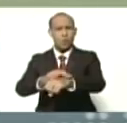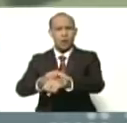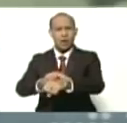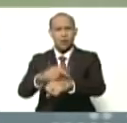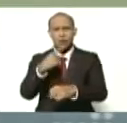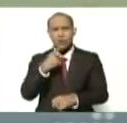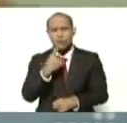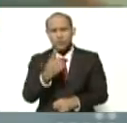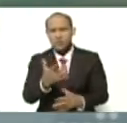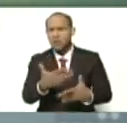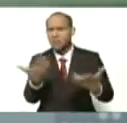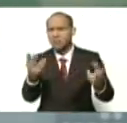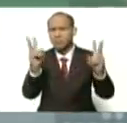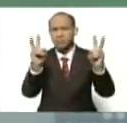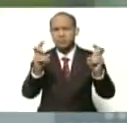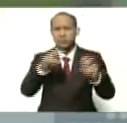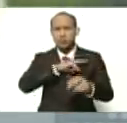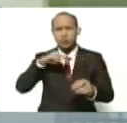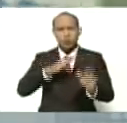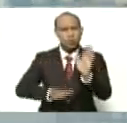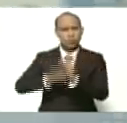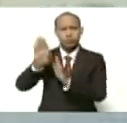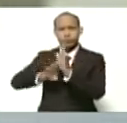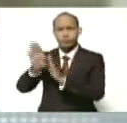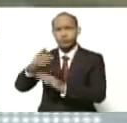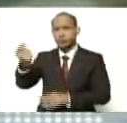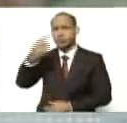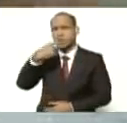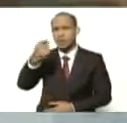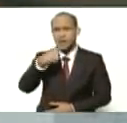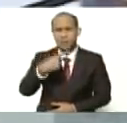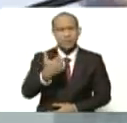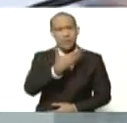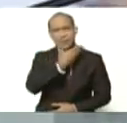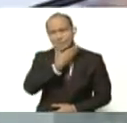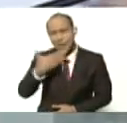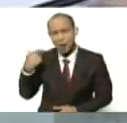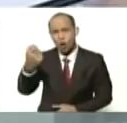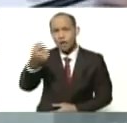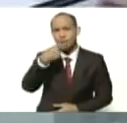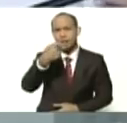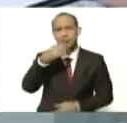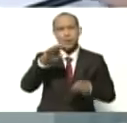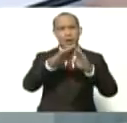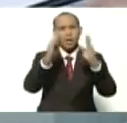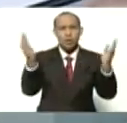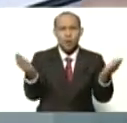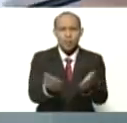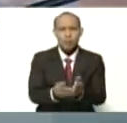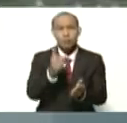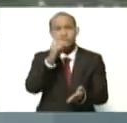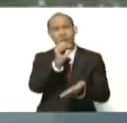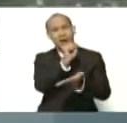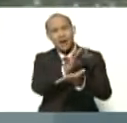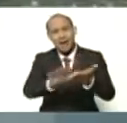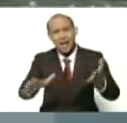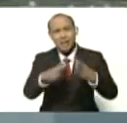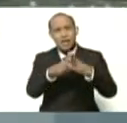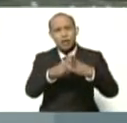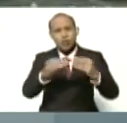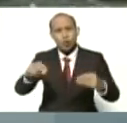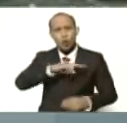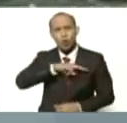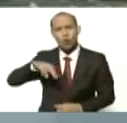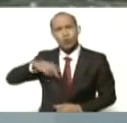sabemos y hemos perfeccionados los tratamientos los mejores tratamientos del mundo de manera gratuita para todos nuestro